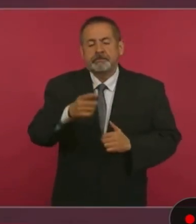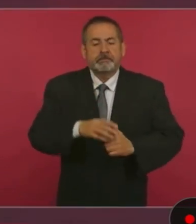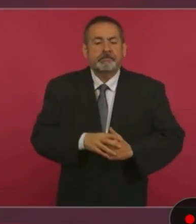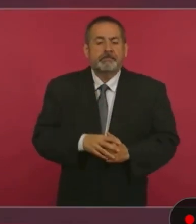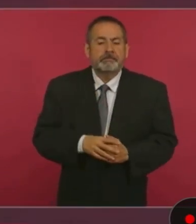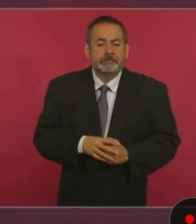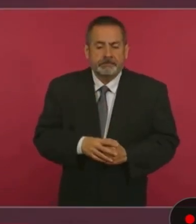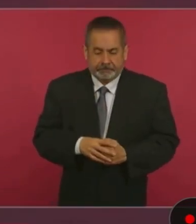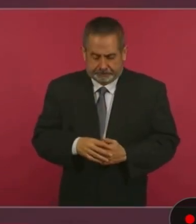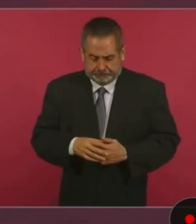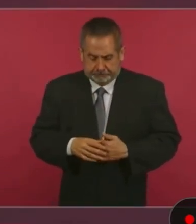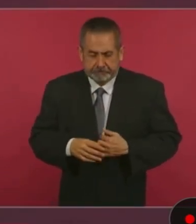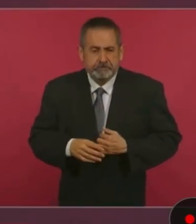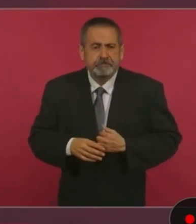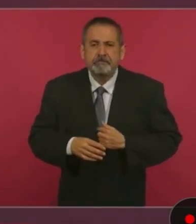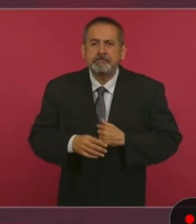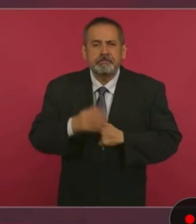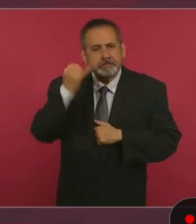que